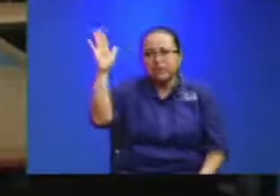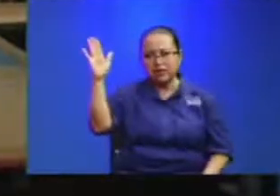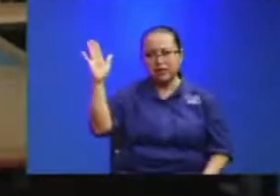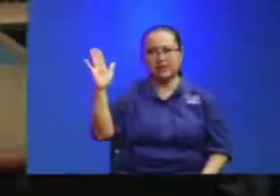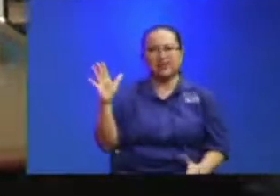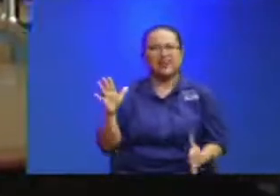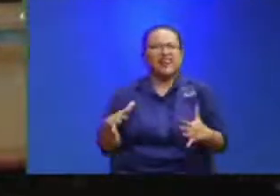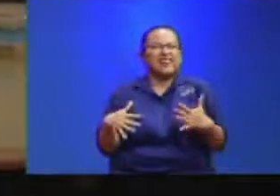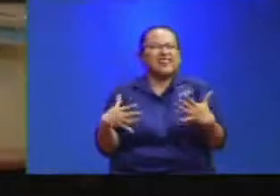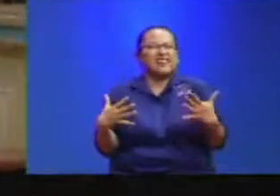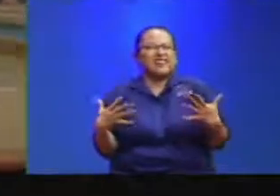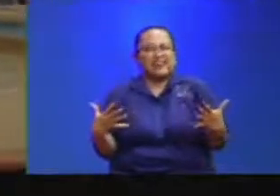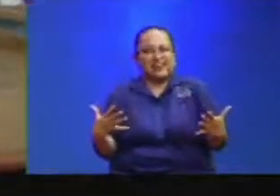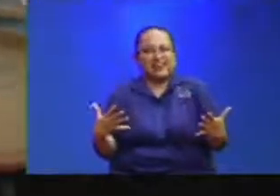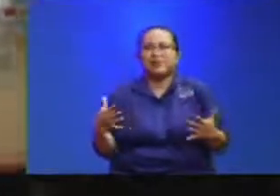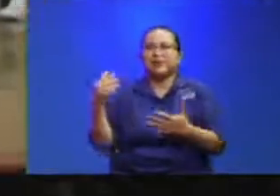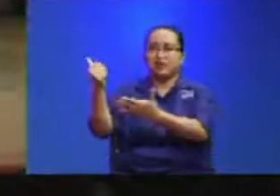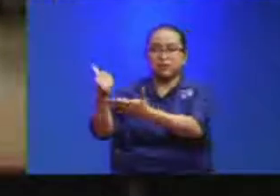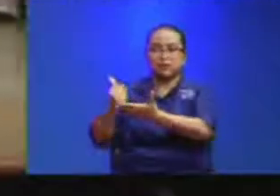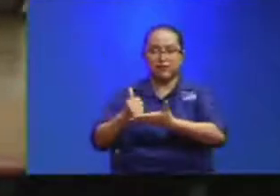tener una ayuda ministerial